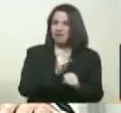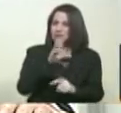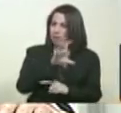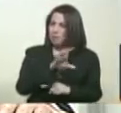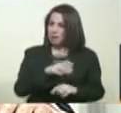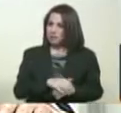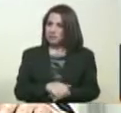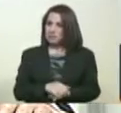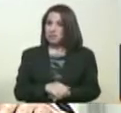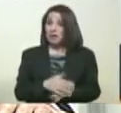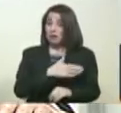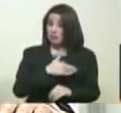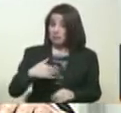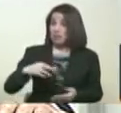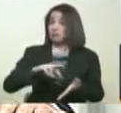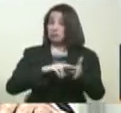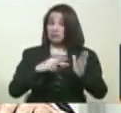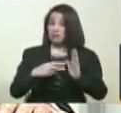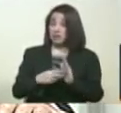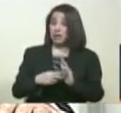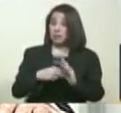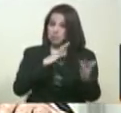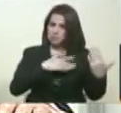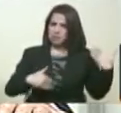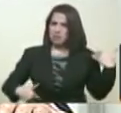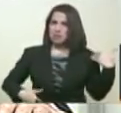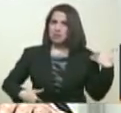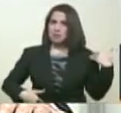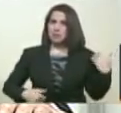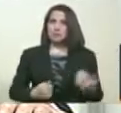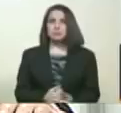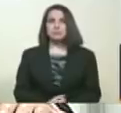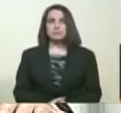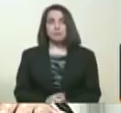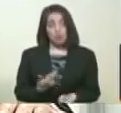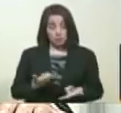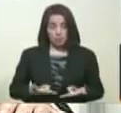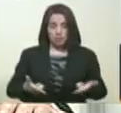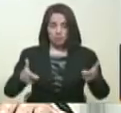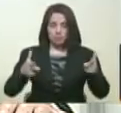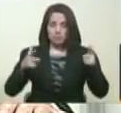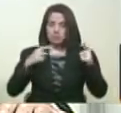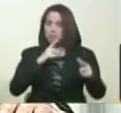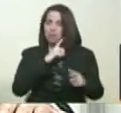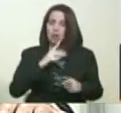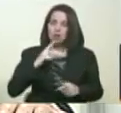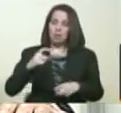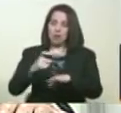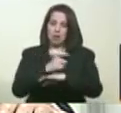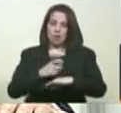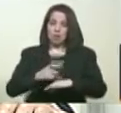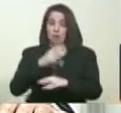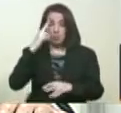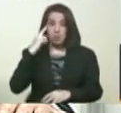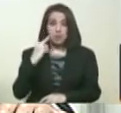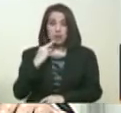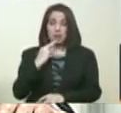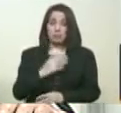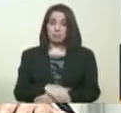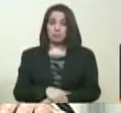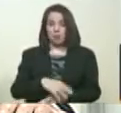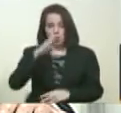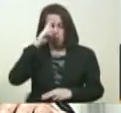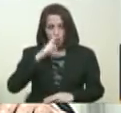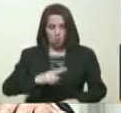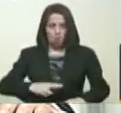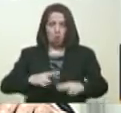Y quiero significar, presidente, y además permítame hacerle en nombre del gobierno bolivariano un merecido